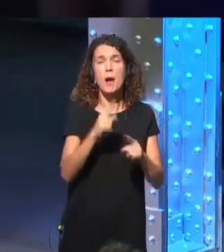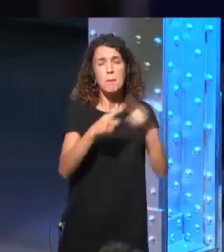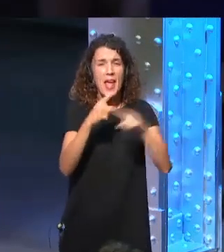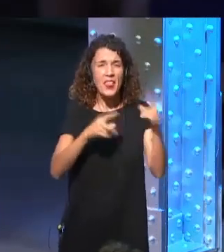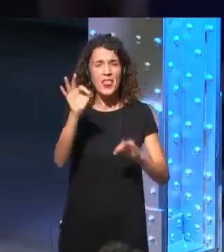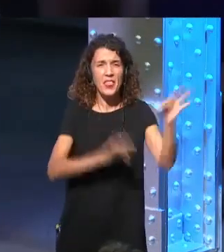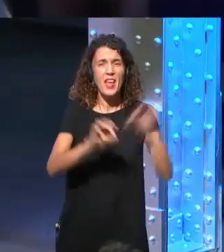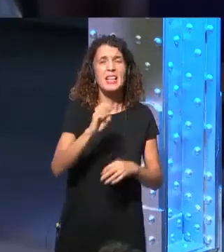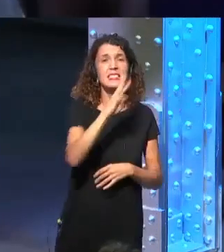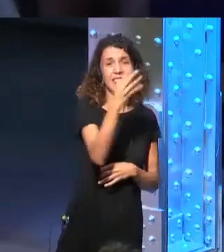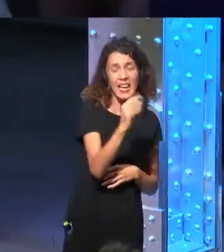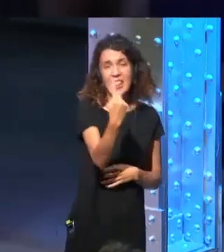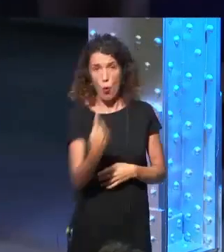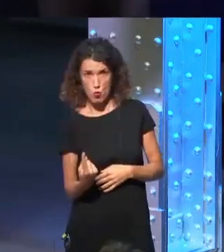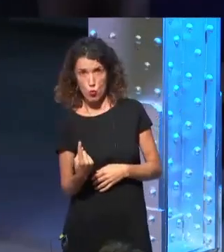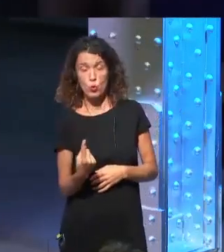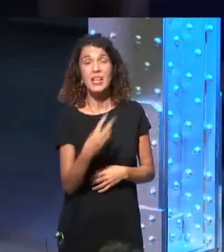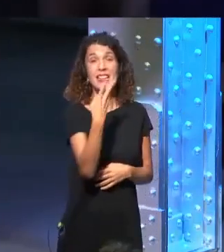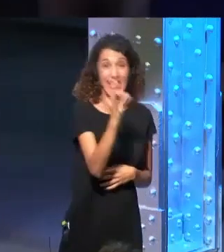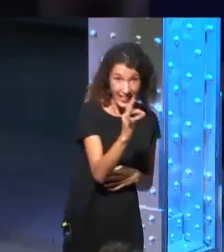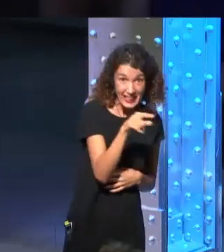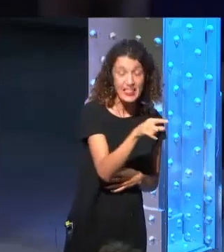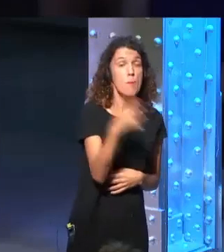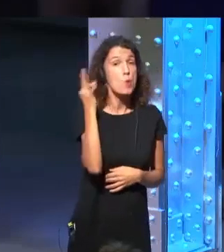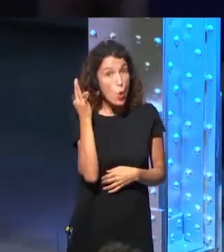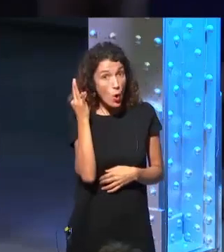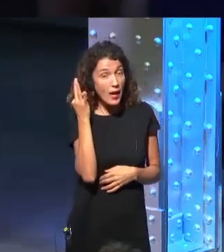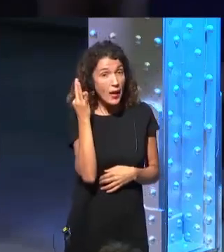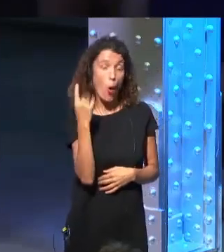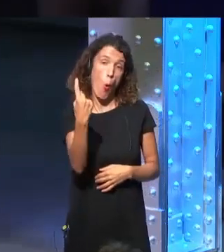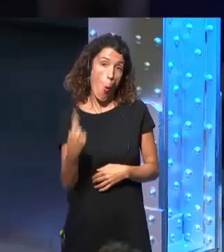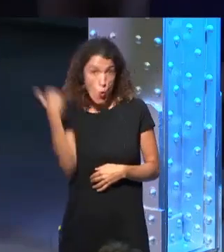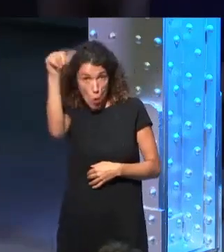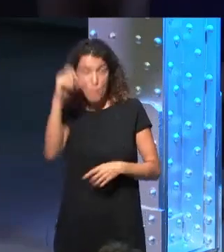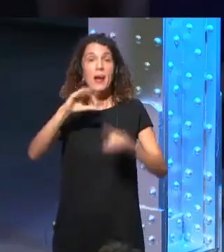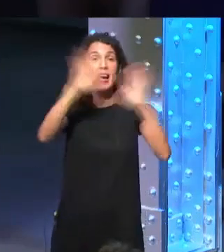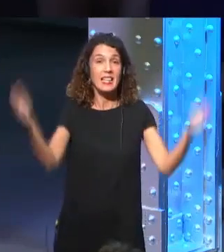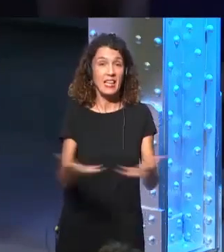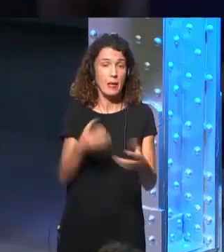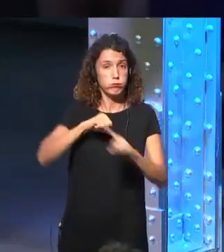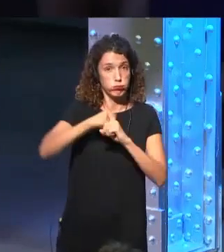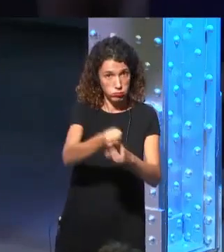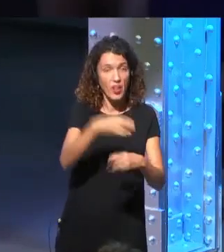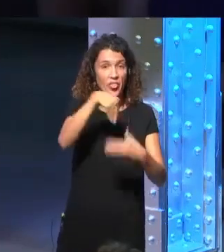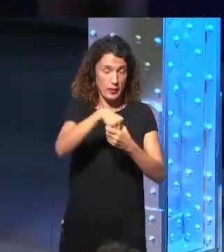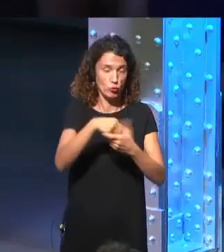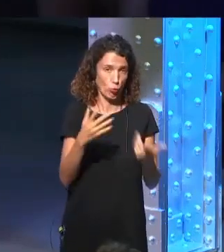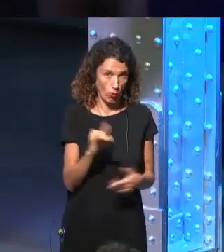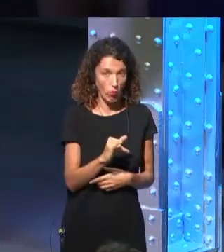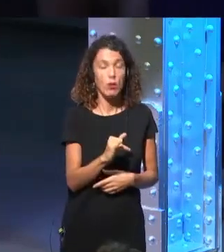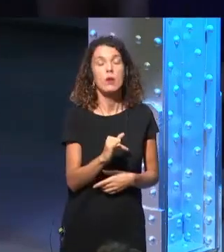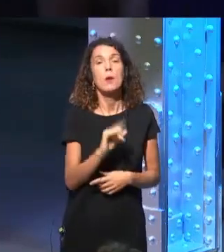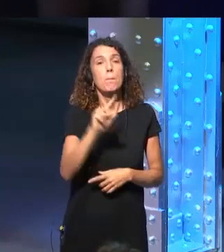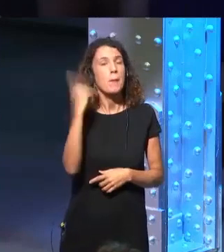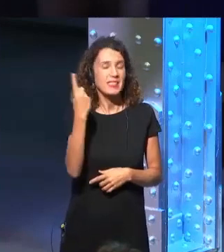de 30-1, 30 mujeres contra un hombre que son objetivo de estos ataques. Y sobre todo